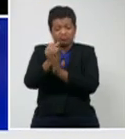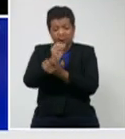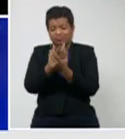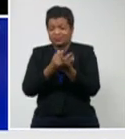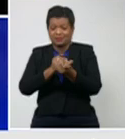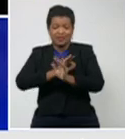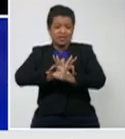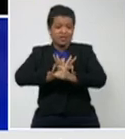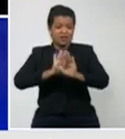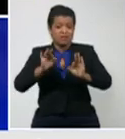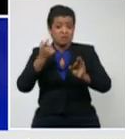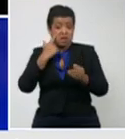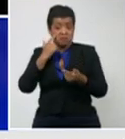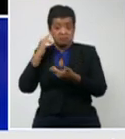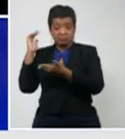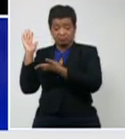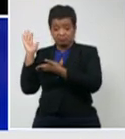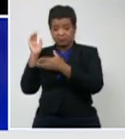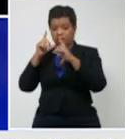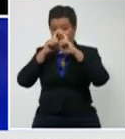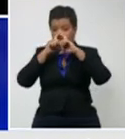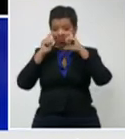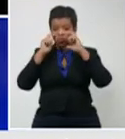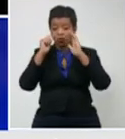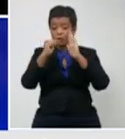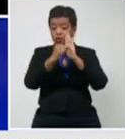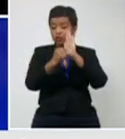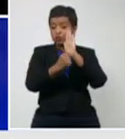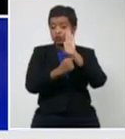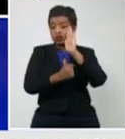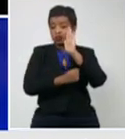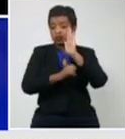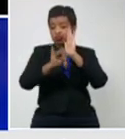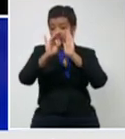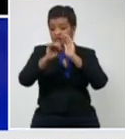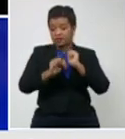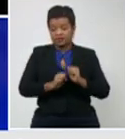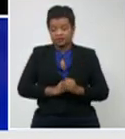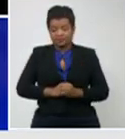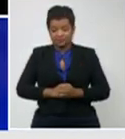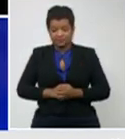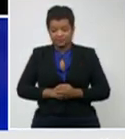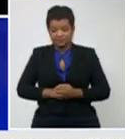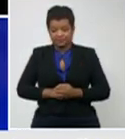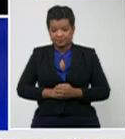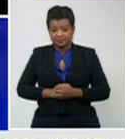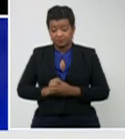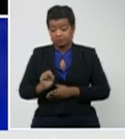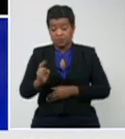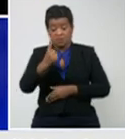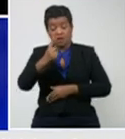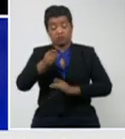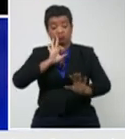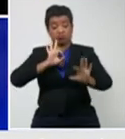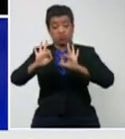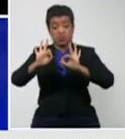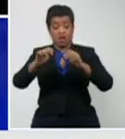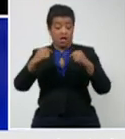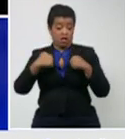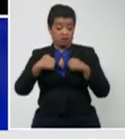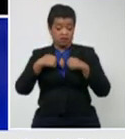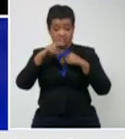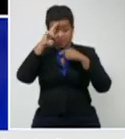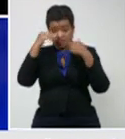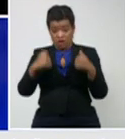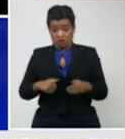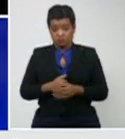hay 7 razones para usar la mascarilla. La primera es para protegerme. La segunda para